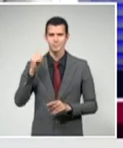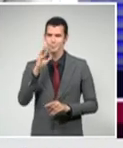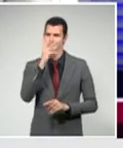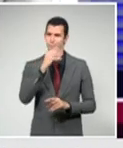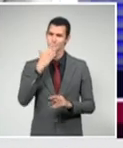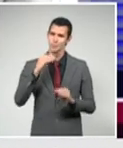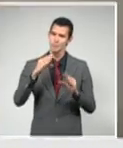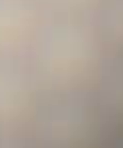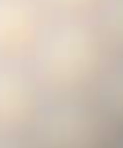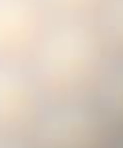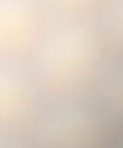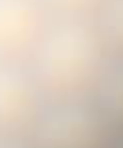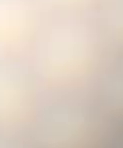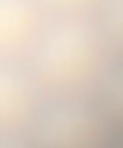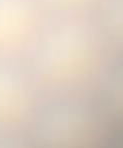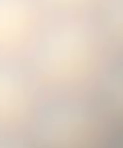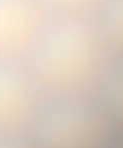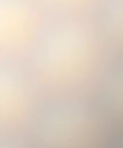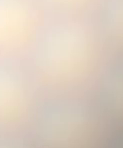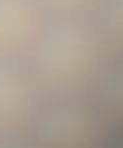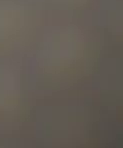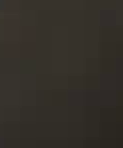días.